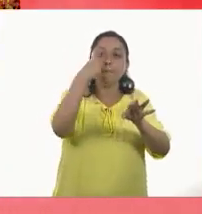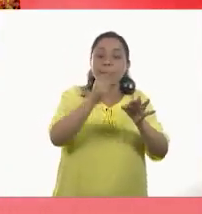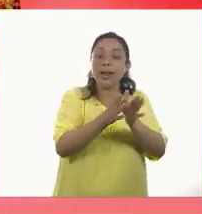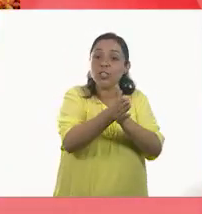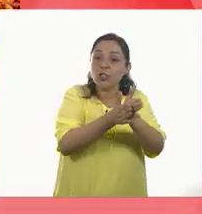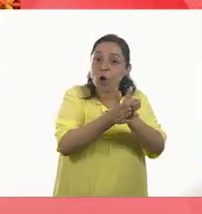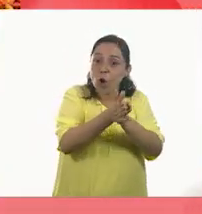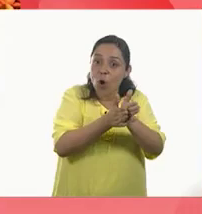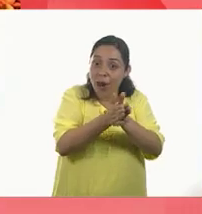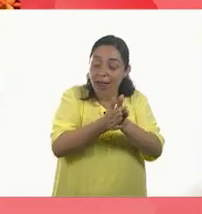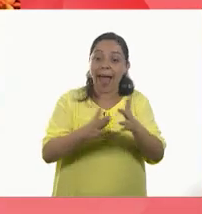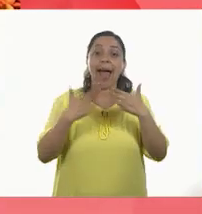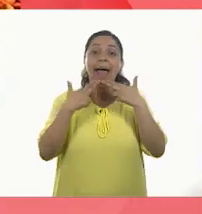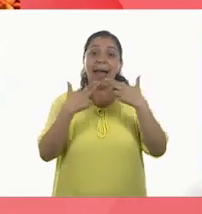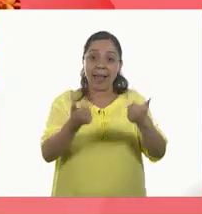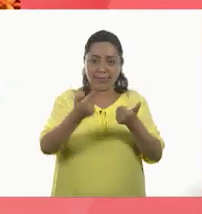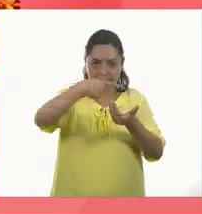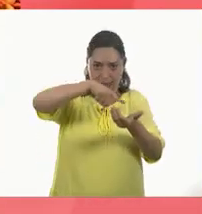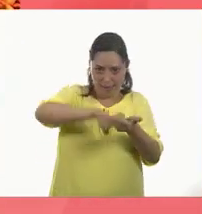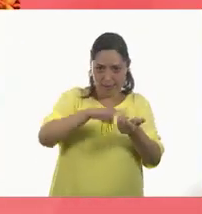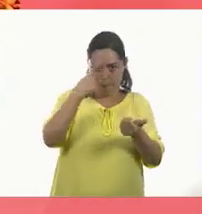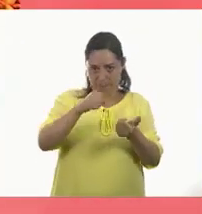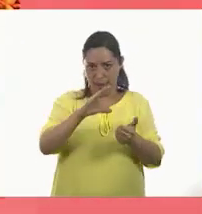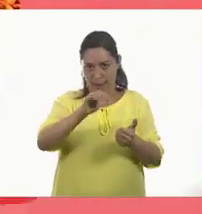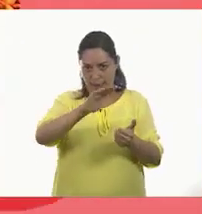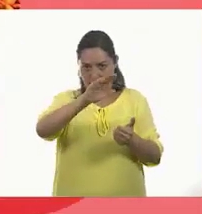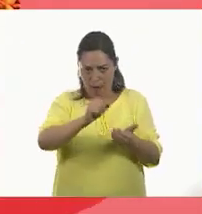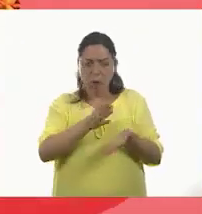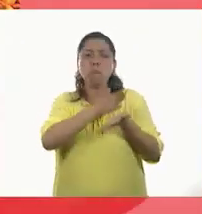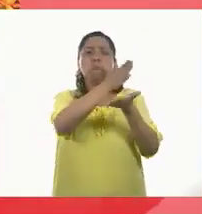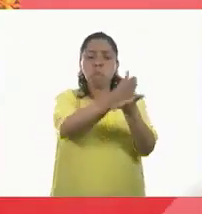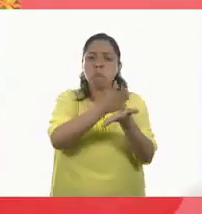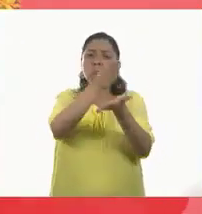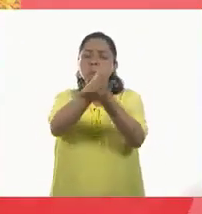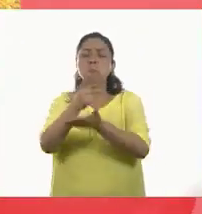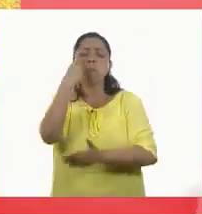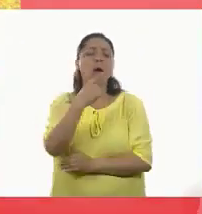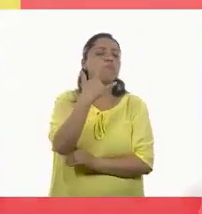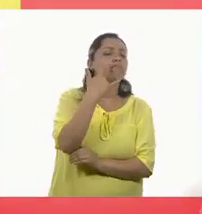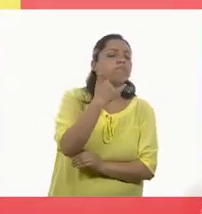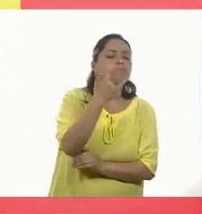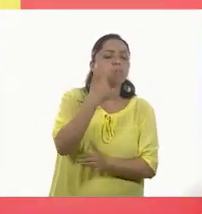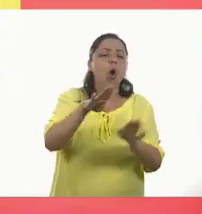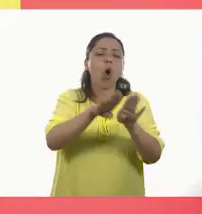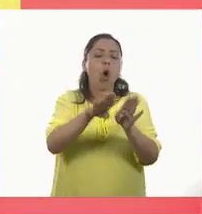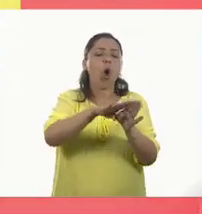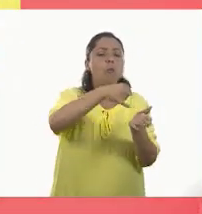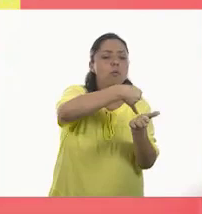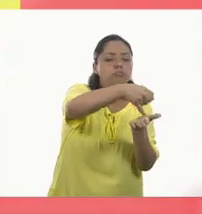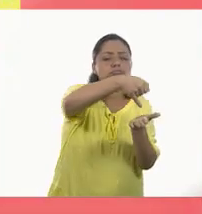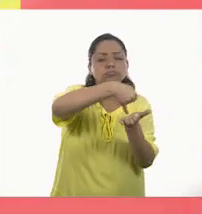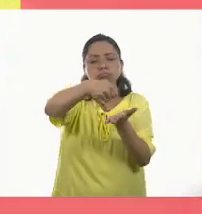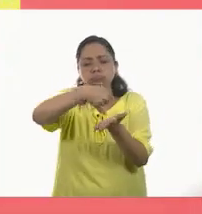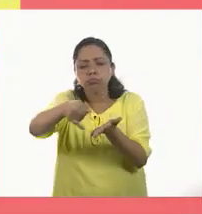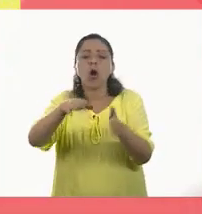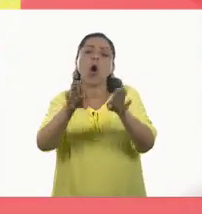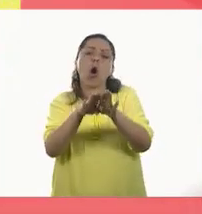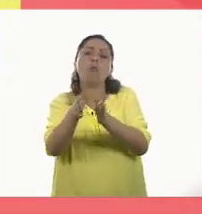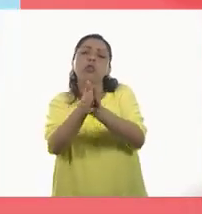Las haciendas cacauteras pueden ser visitadas para observar las plantaciones del cacao y elaboración del chocolate